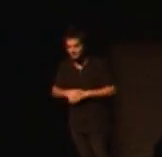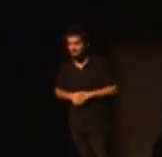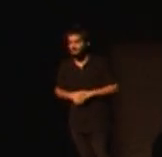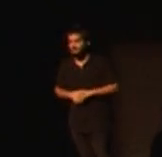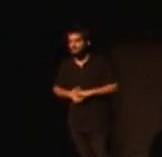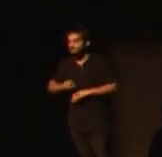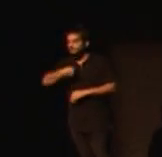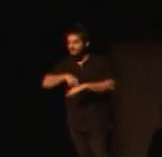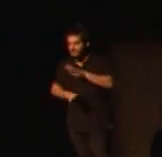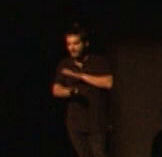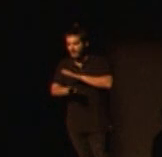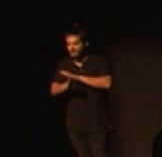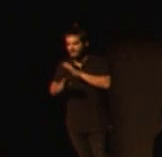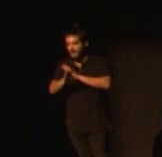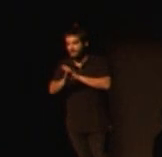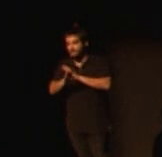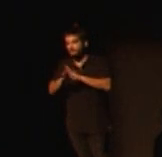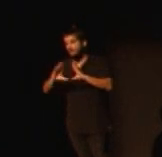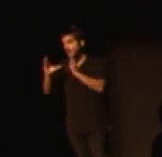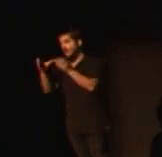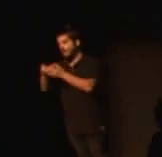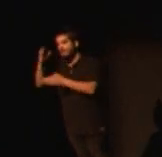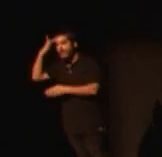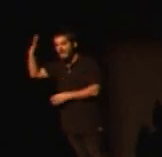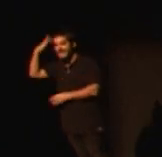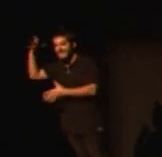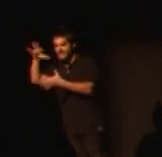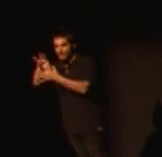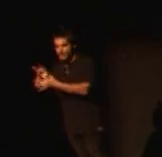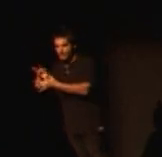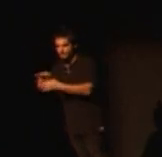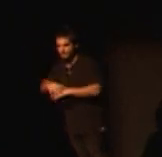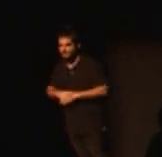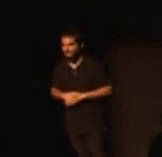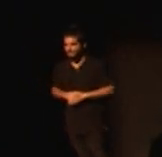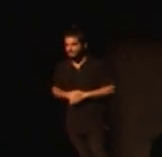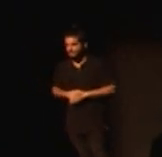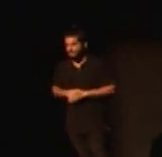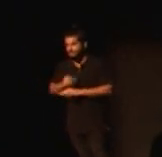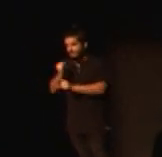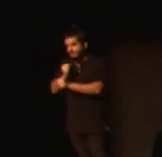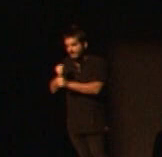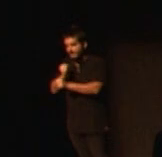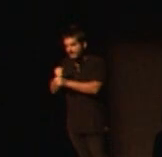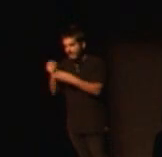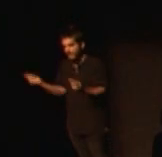Grupo Ilunion, pues de una forma diferente, convenciendo a esta sociedad de que es posible la rentabilidad económica